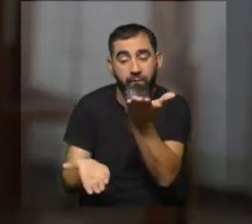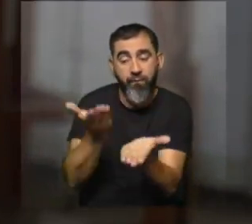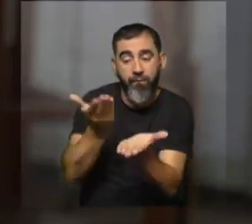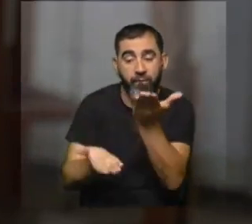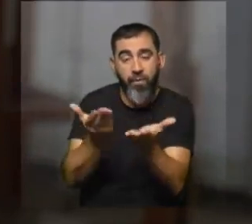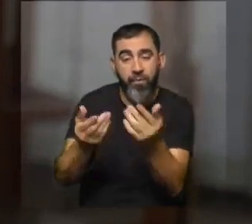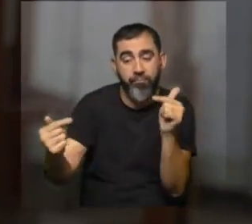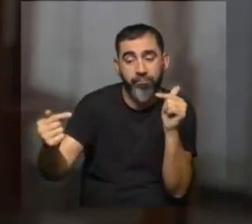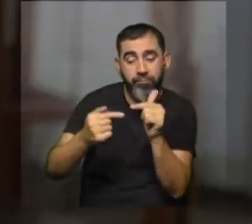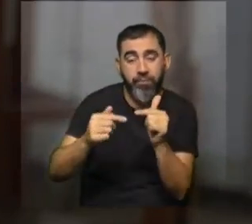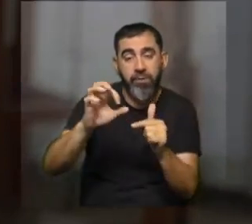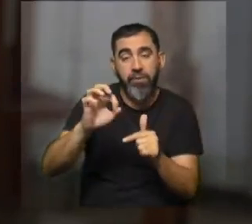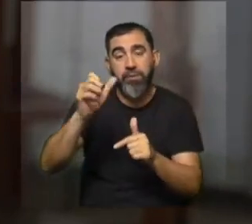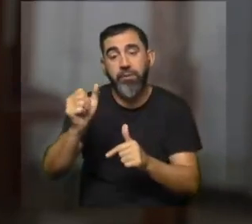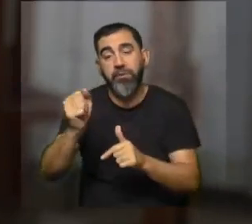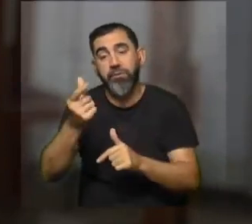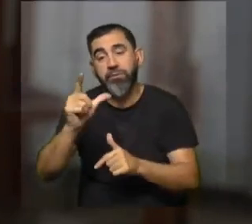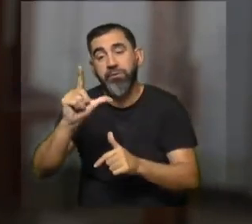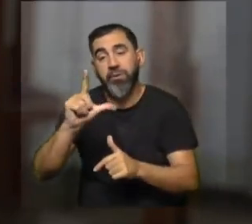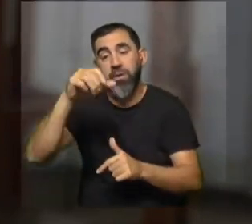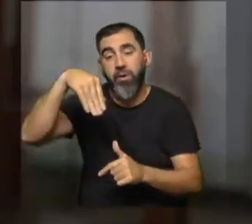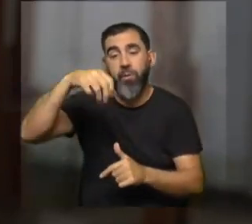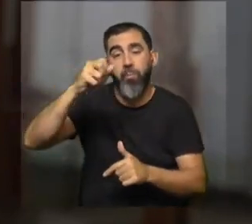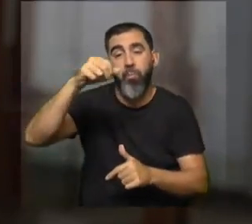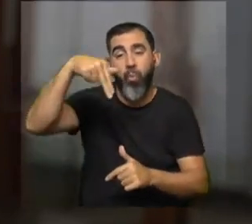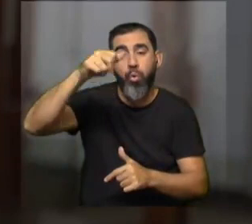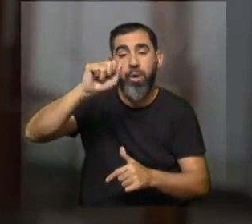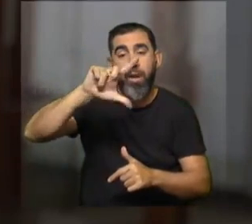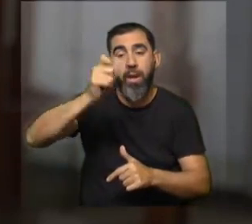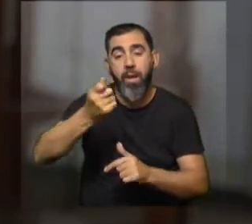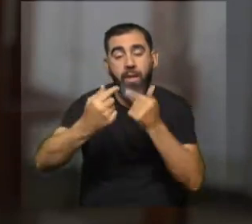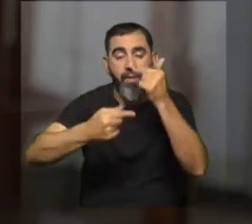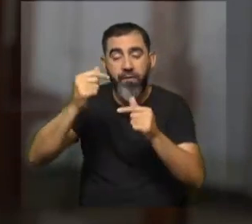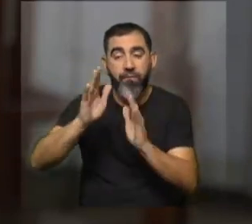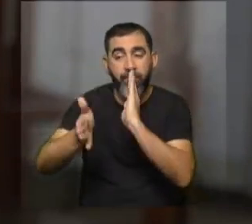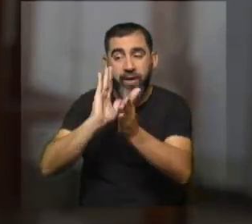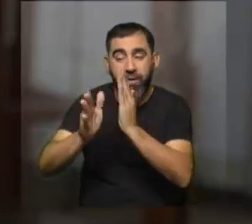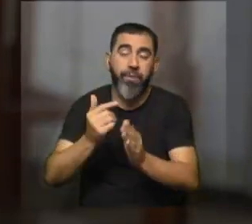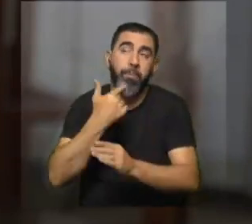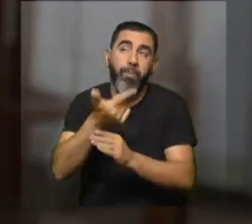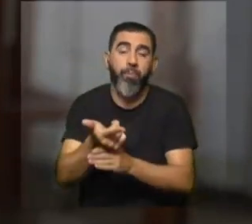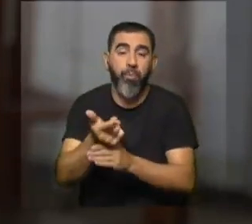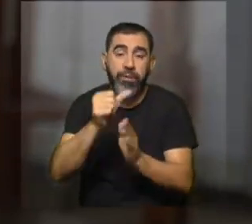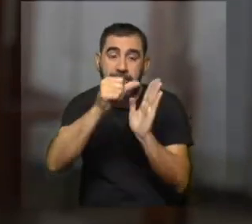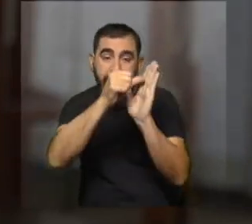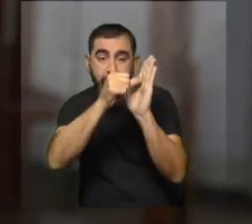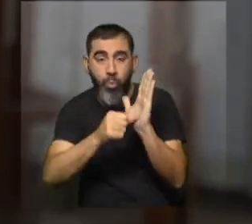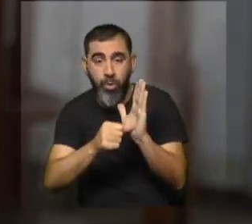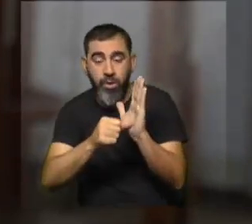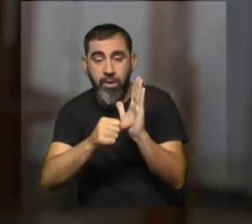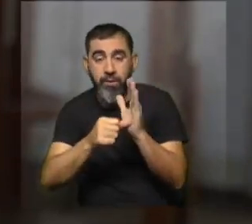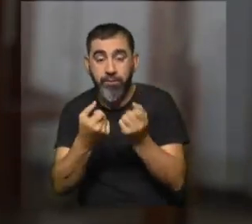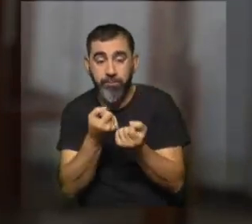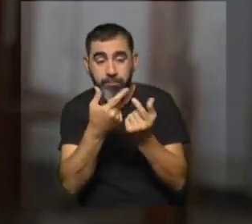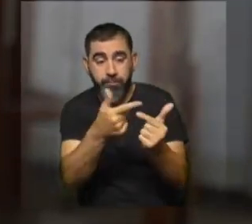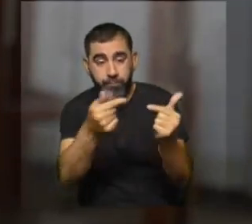la combinación de salmonela con distintas terapias que se usan actualmente. Entonces, en el caso de cirugía, dar